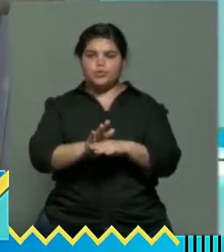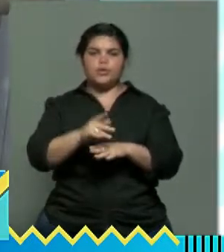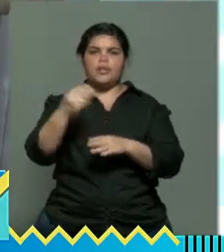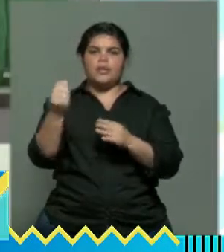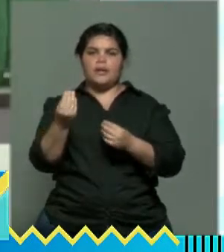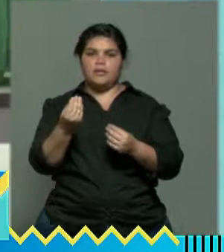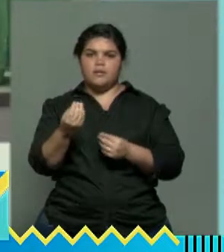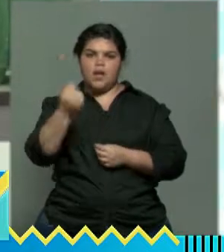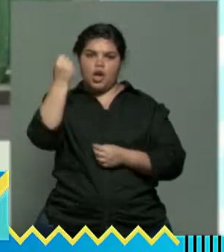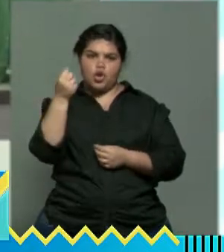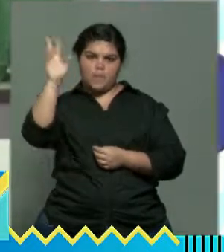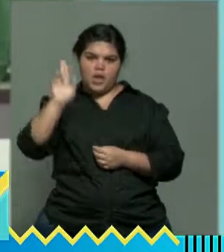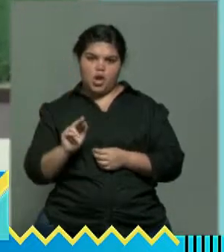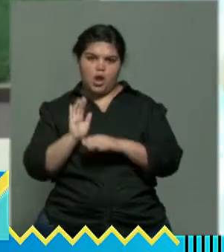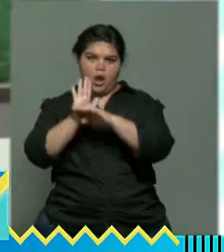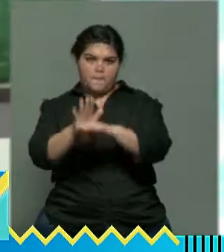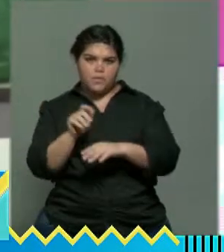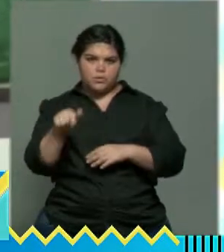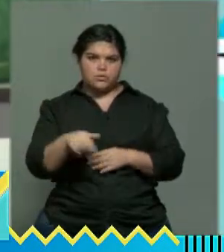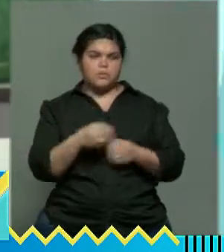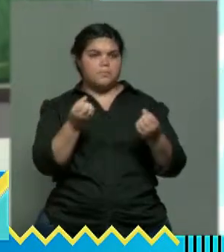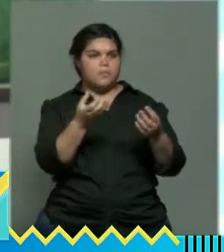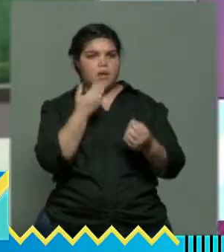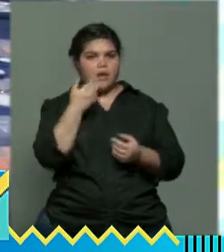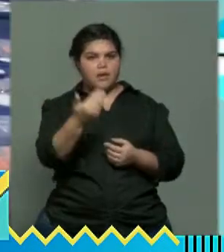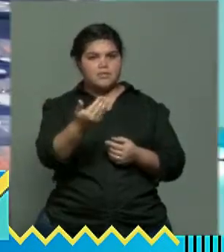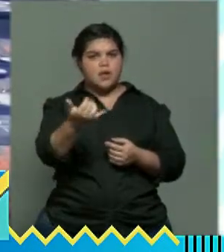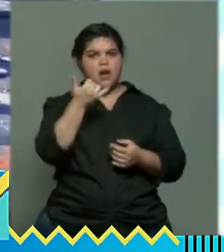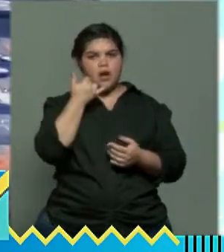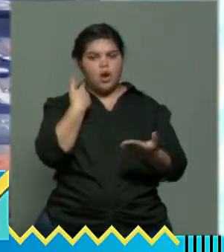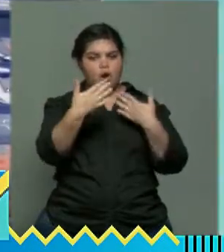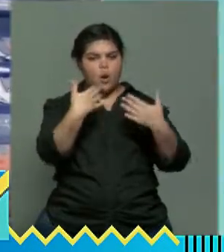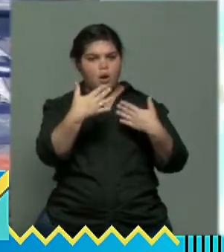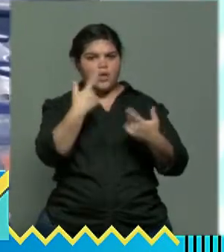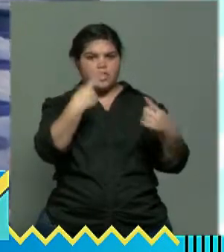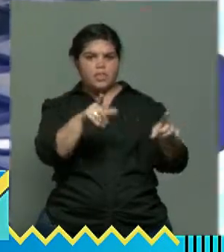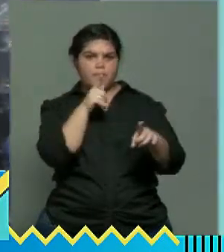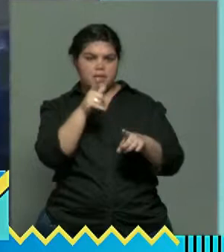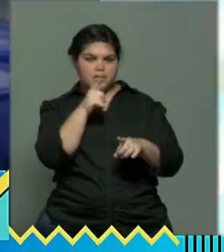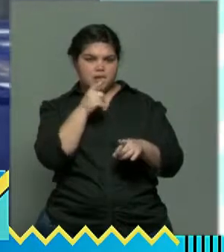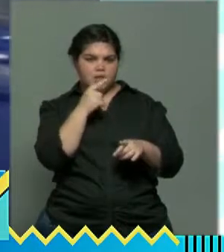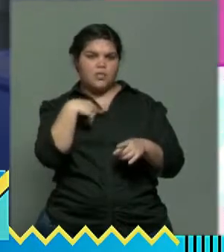regionales. Bien. Graciela, muchísimas gracias por la comunicación con Distintos Parecidos y nos mantendremos en contacto